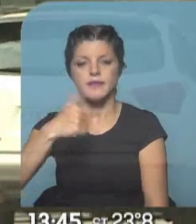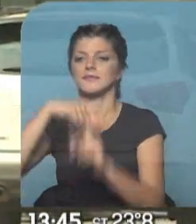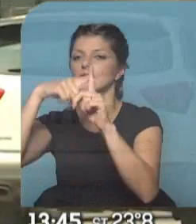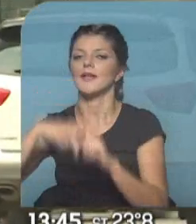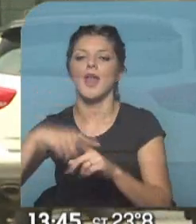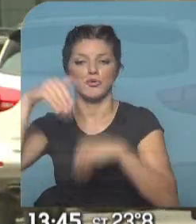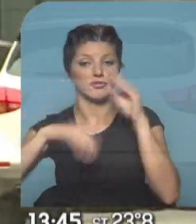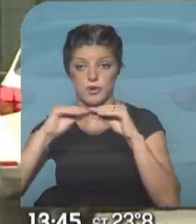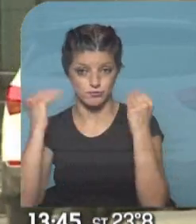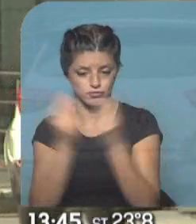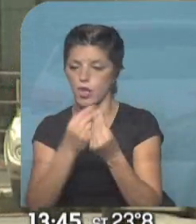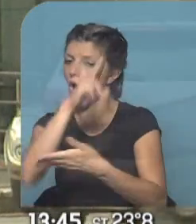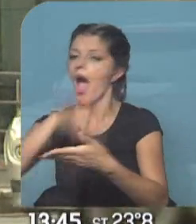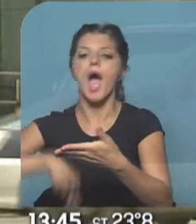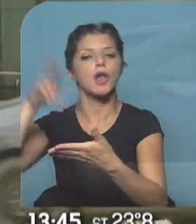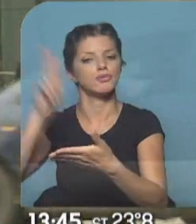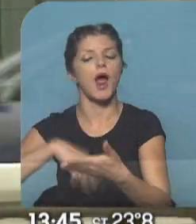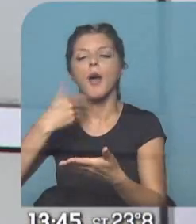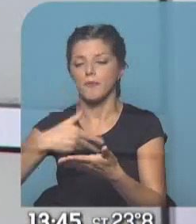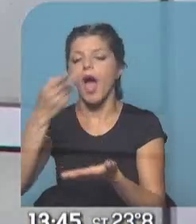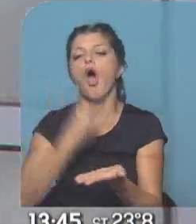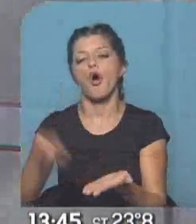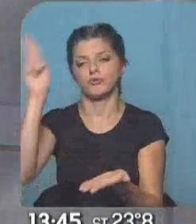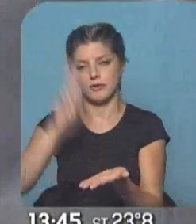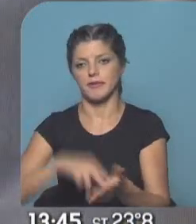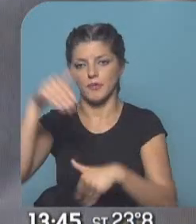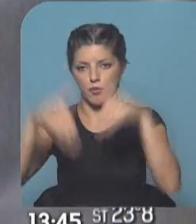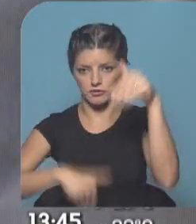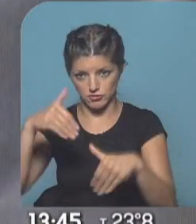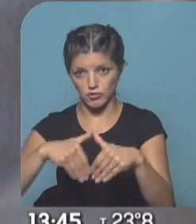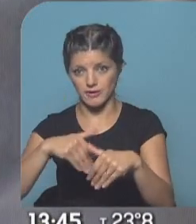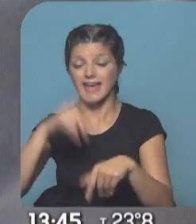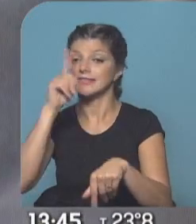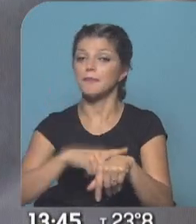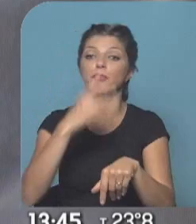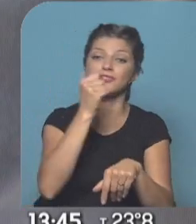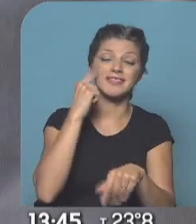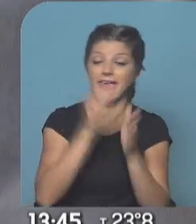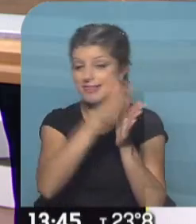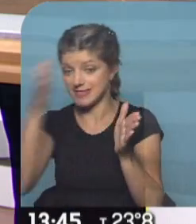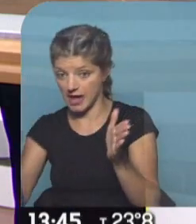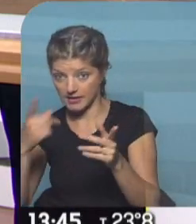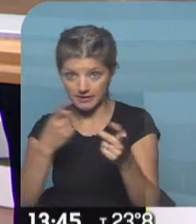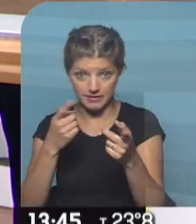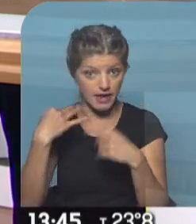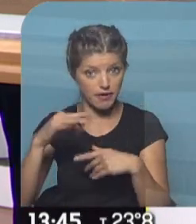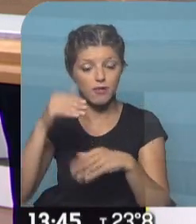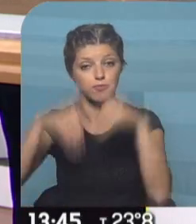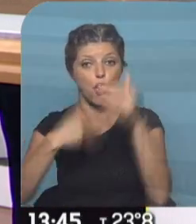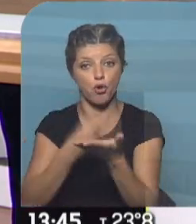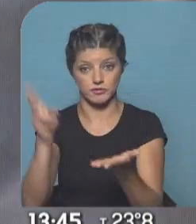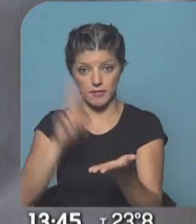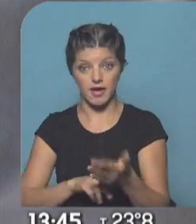resultado electoral y se convoca nuevamente a elecciones en el plazo de 60 días. Es decir, Kenyatta, Uhuru Kenyatta, el